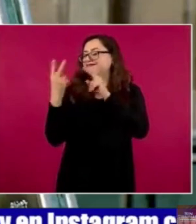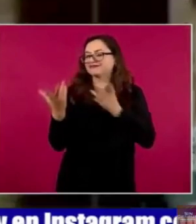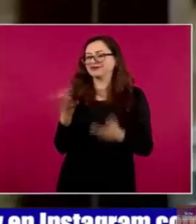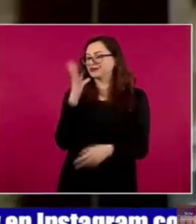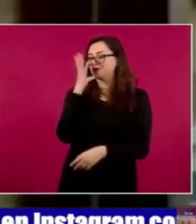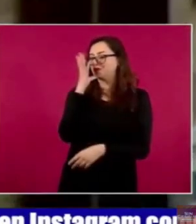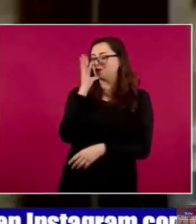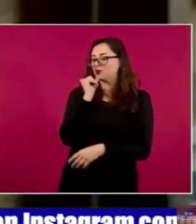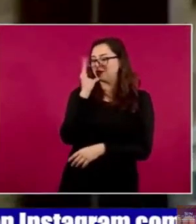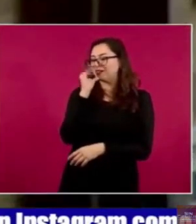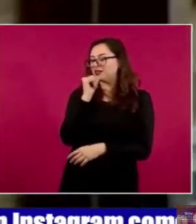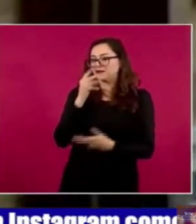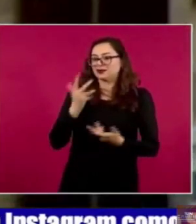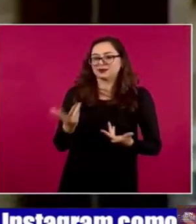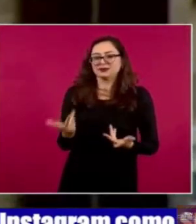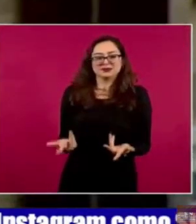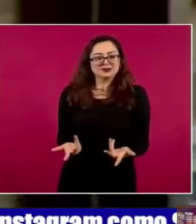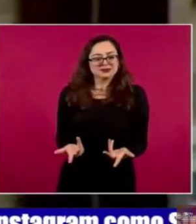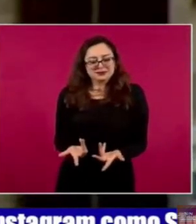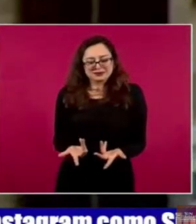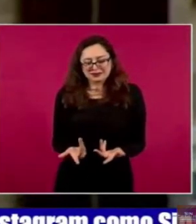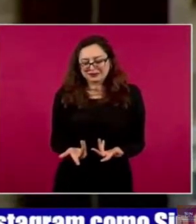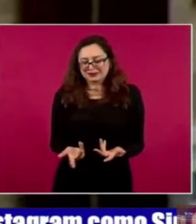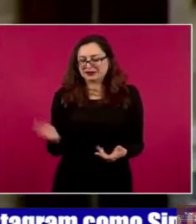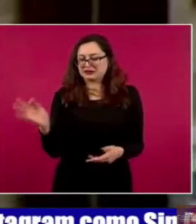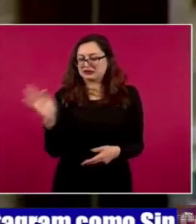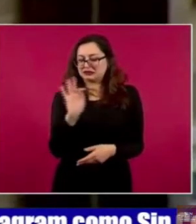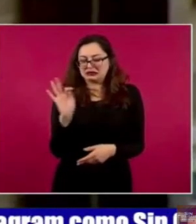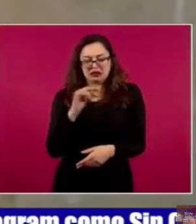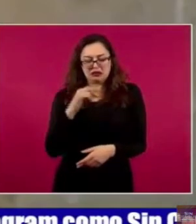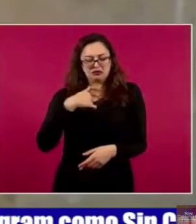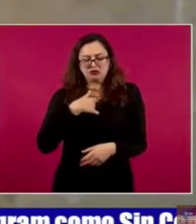Cualquiera que me vea pensará que no sufro,